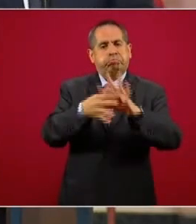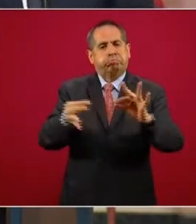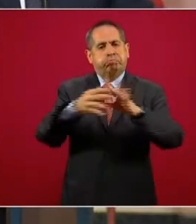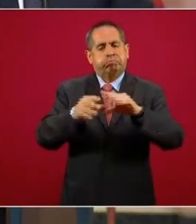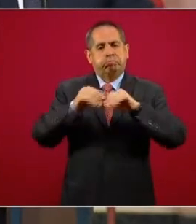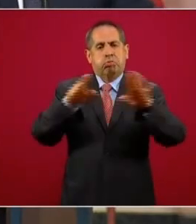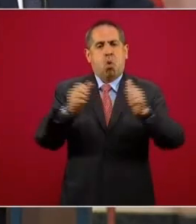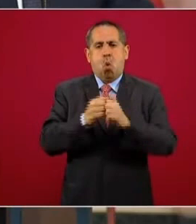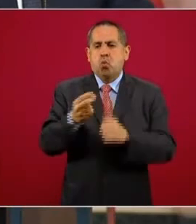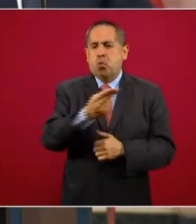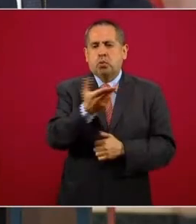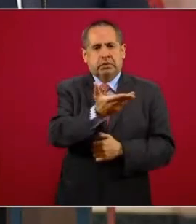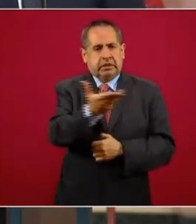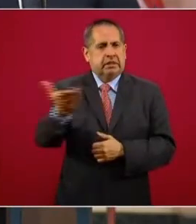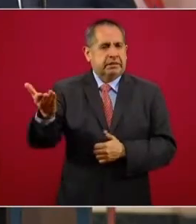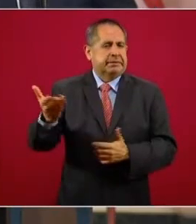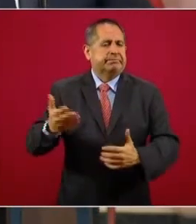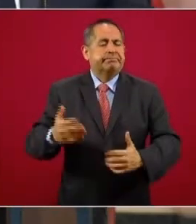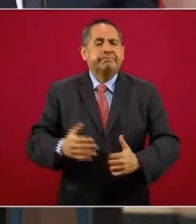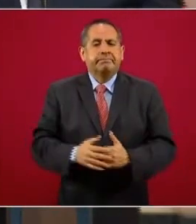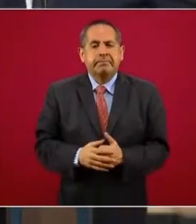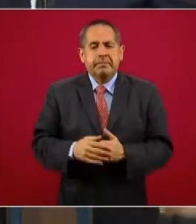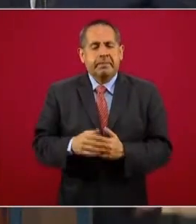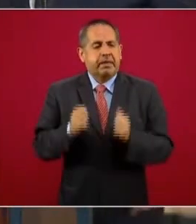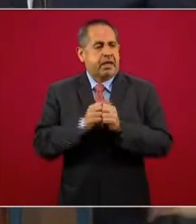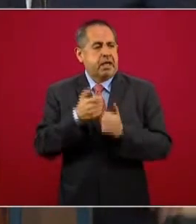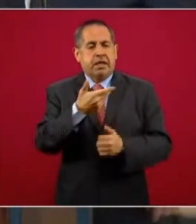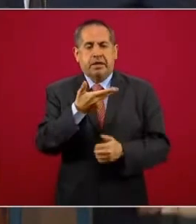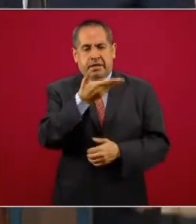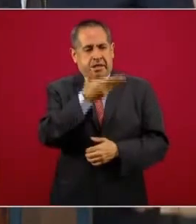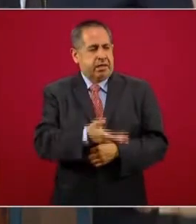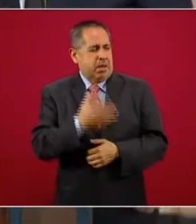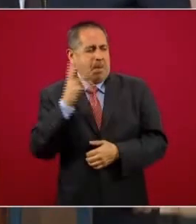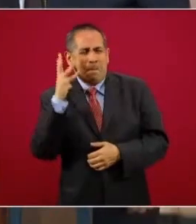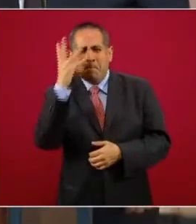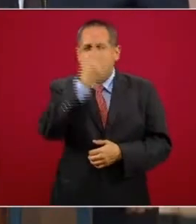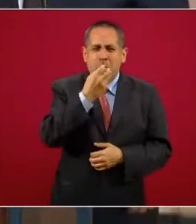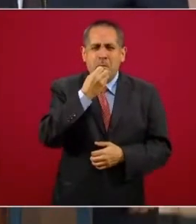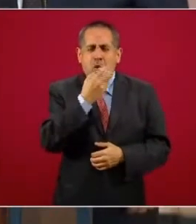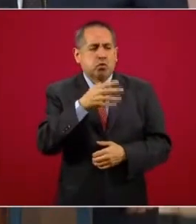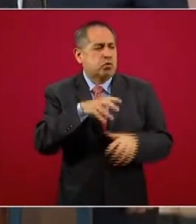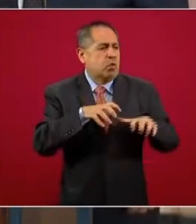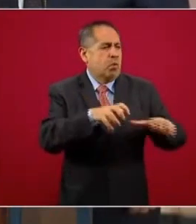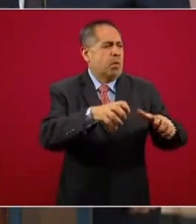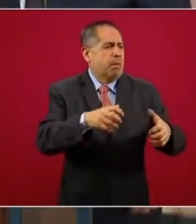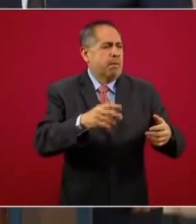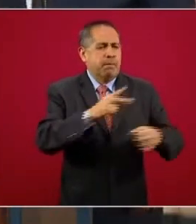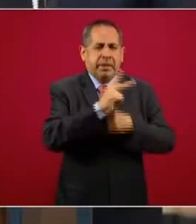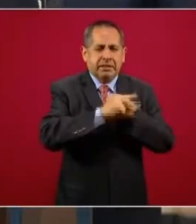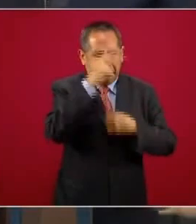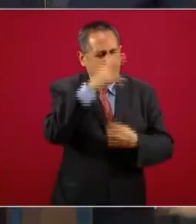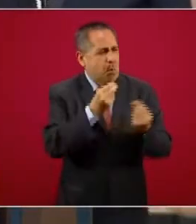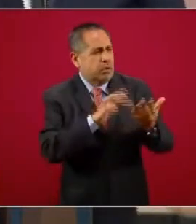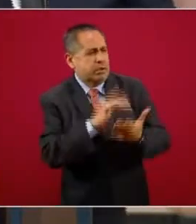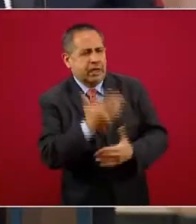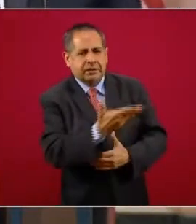con ustedes por parte del maravilloso pueblo de mexico muchas gracias